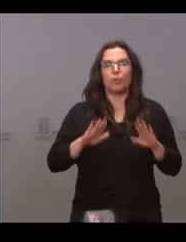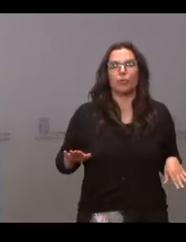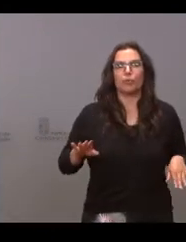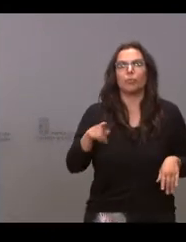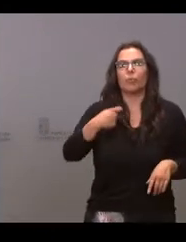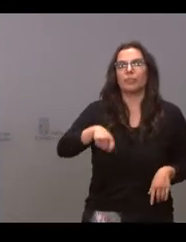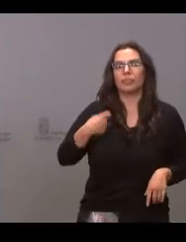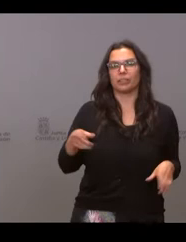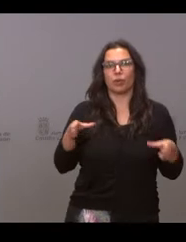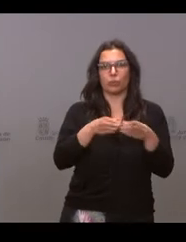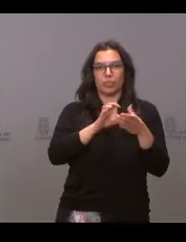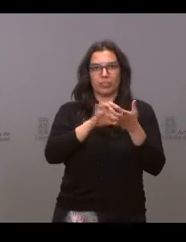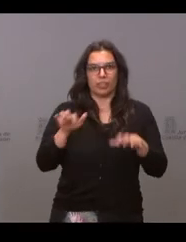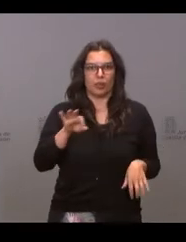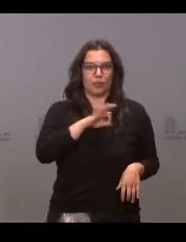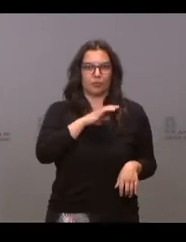fernández mañueco